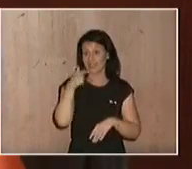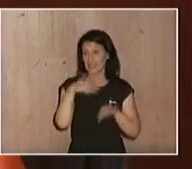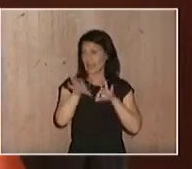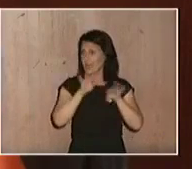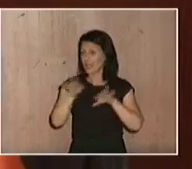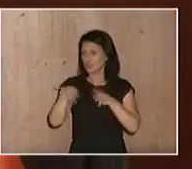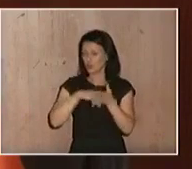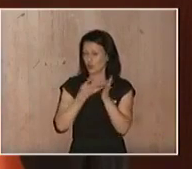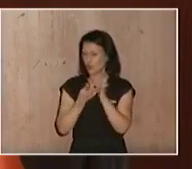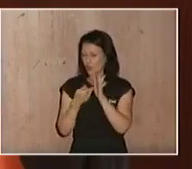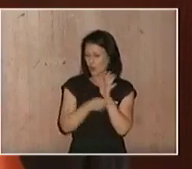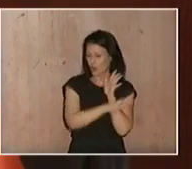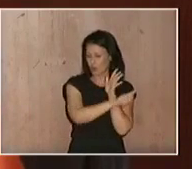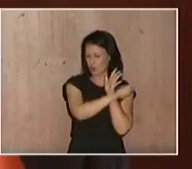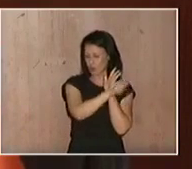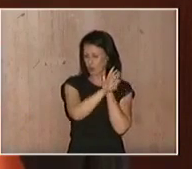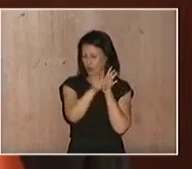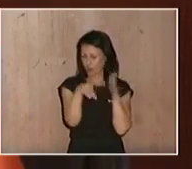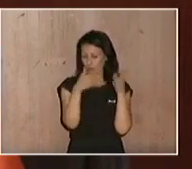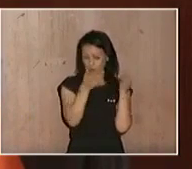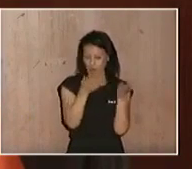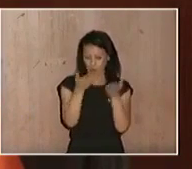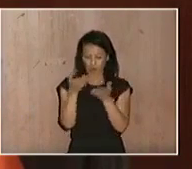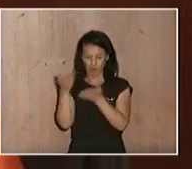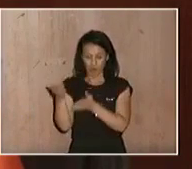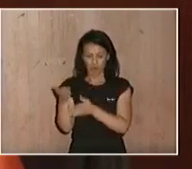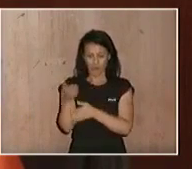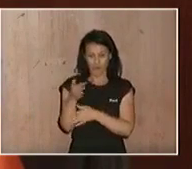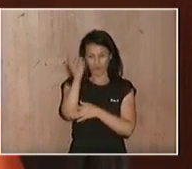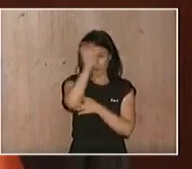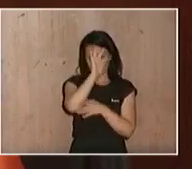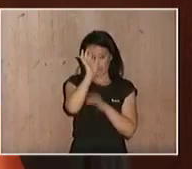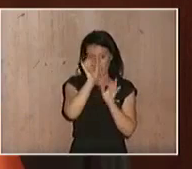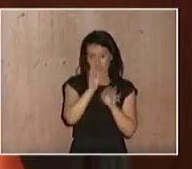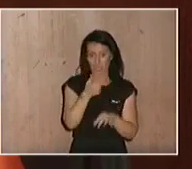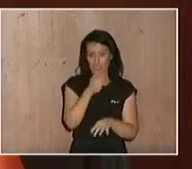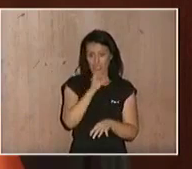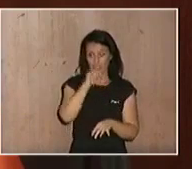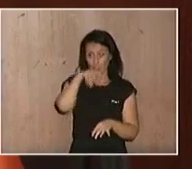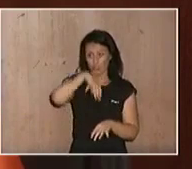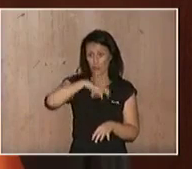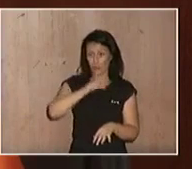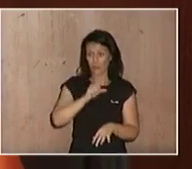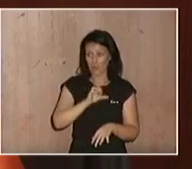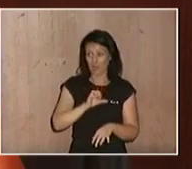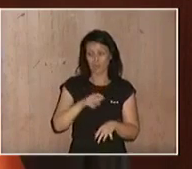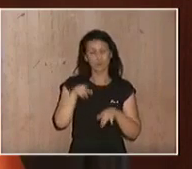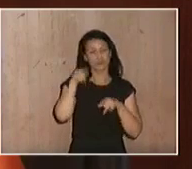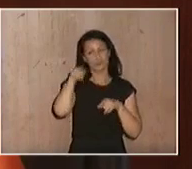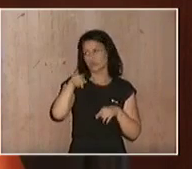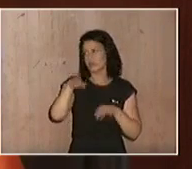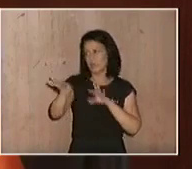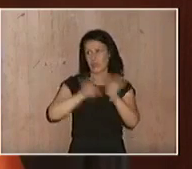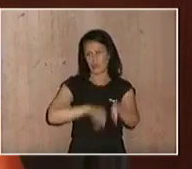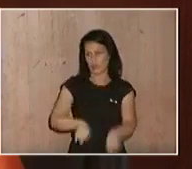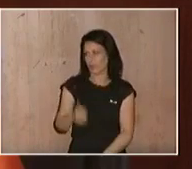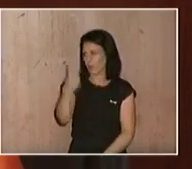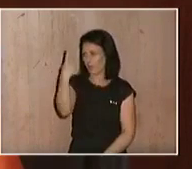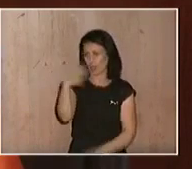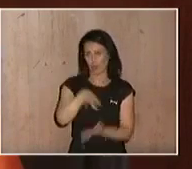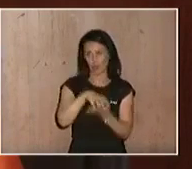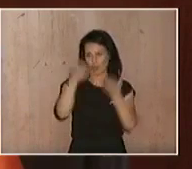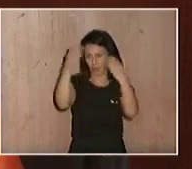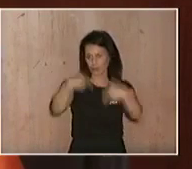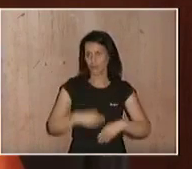diferentes soluciones ofrecidas por la teoría de axiomas, usted sería nuestra elección, sin ninguna